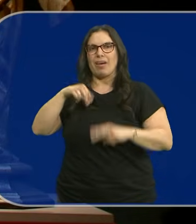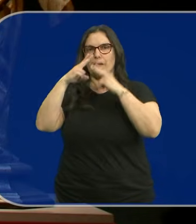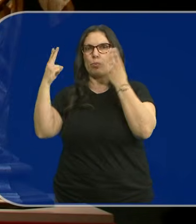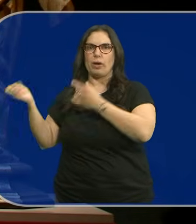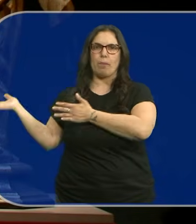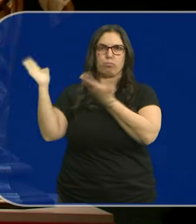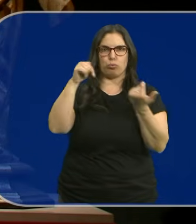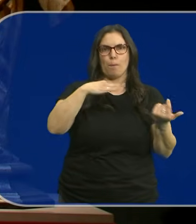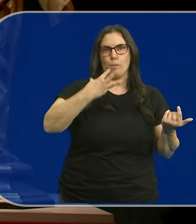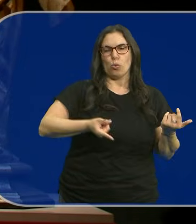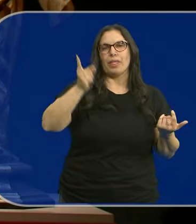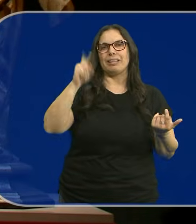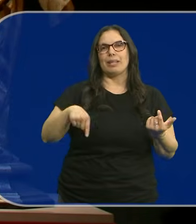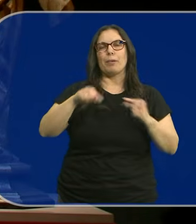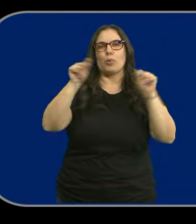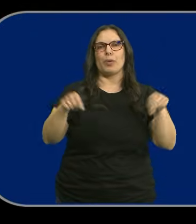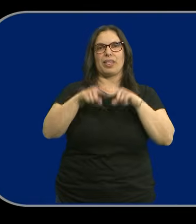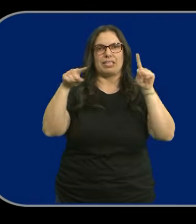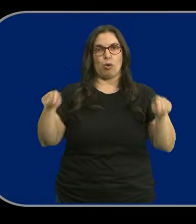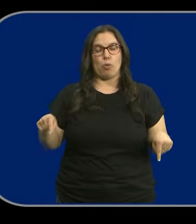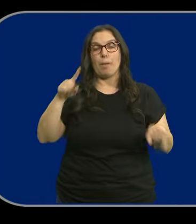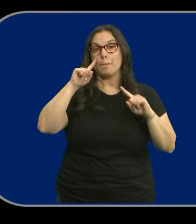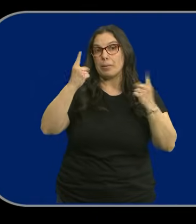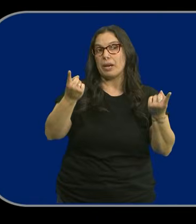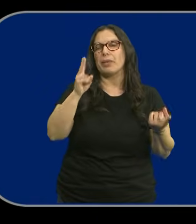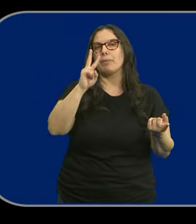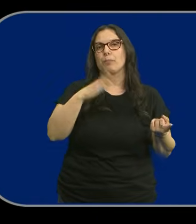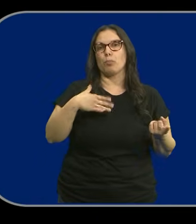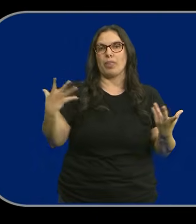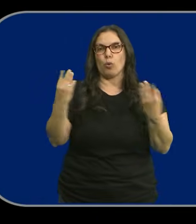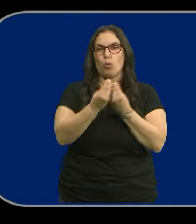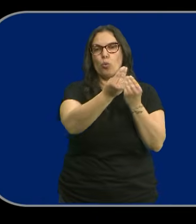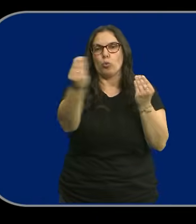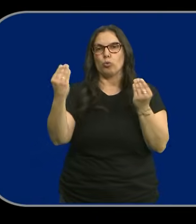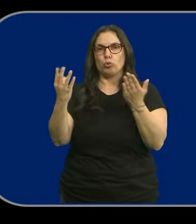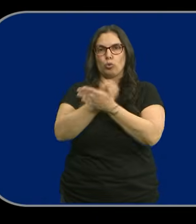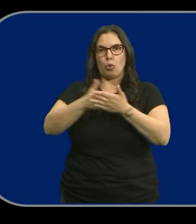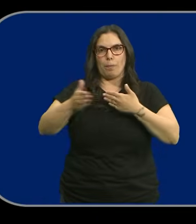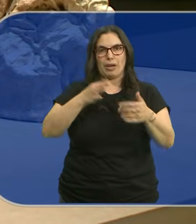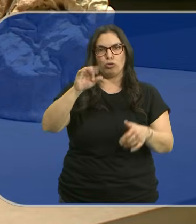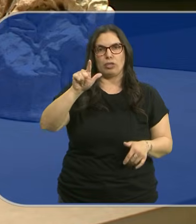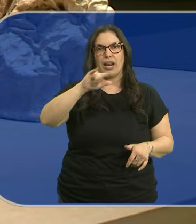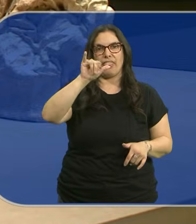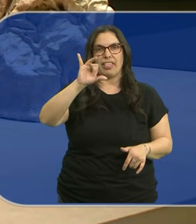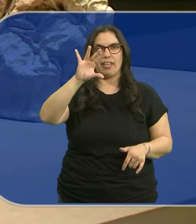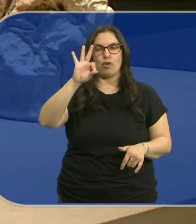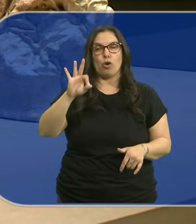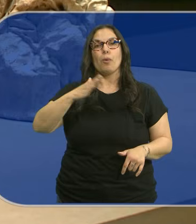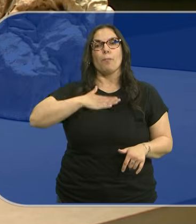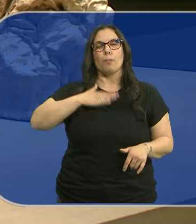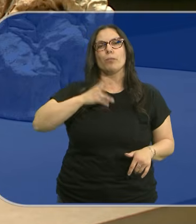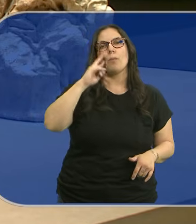públicas de Murcia, también de la provincia de Segovia. Por primera vez se ven juntas todas las obras de Salcillo pertenecientes al Museo